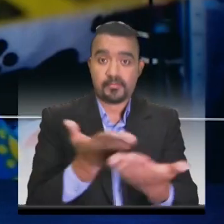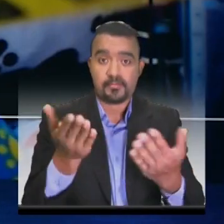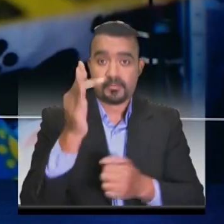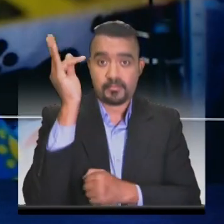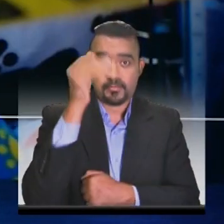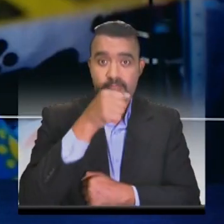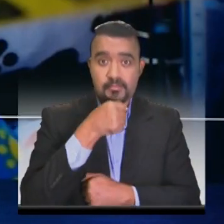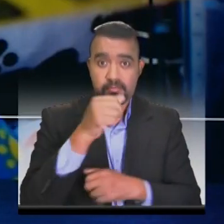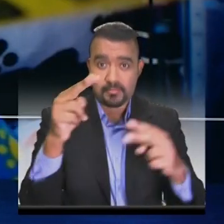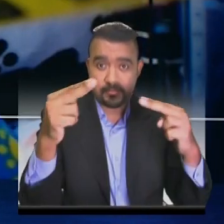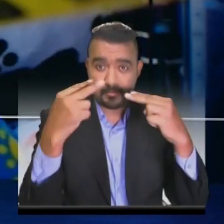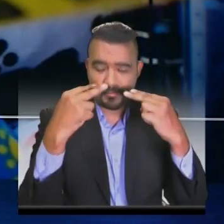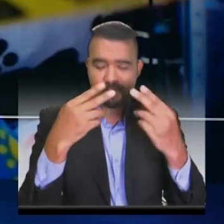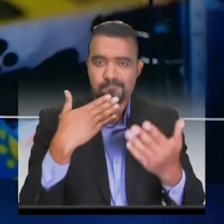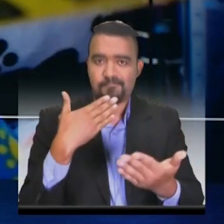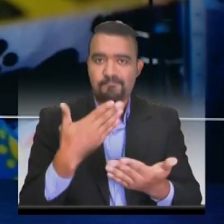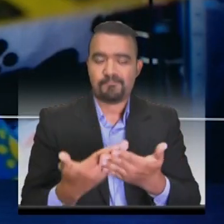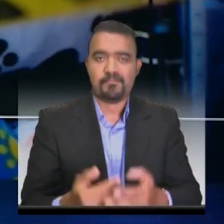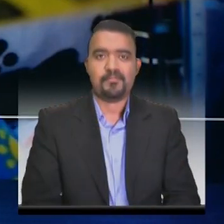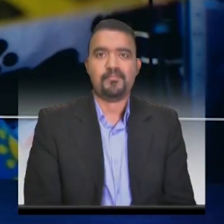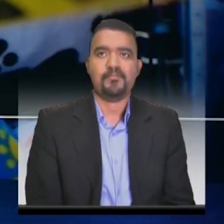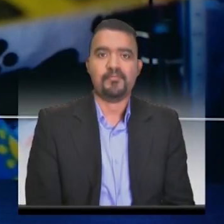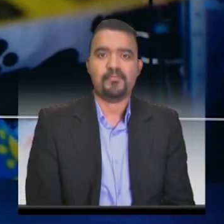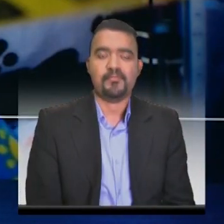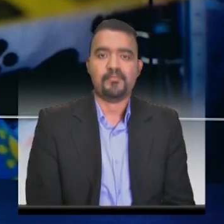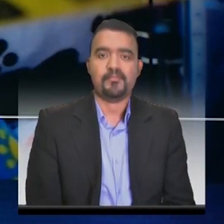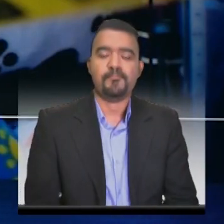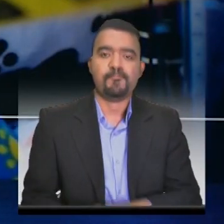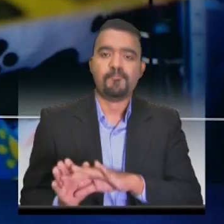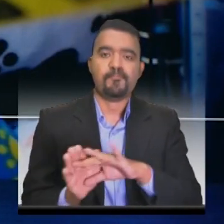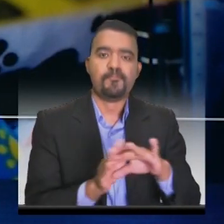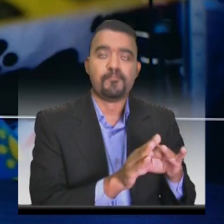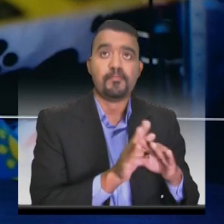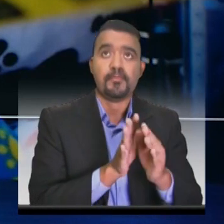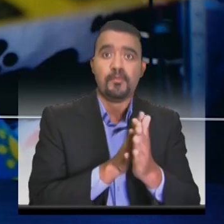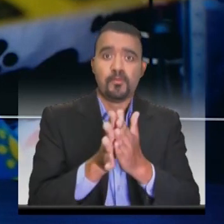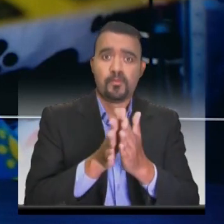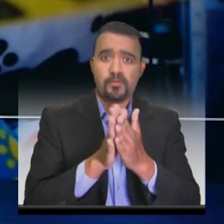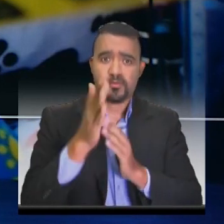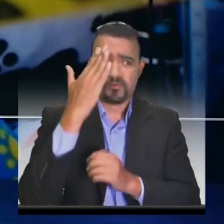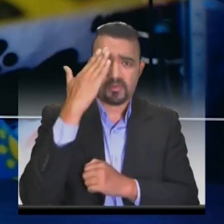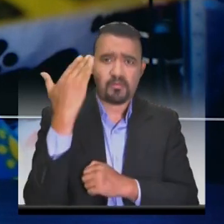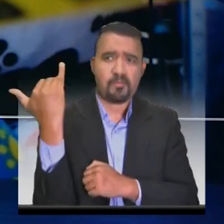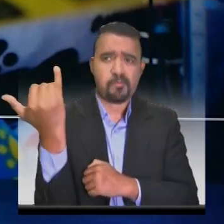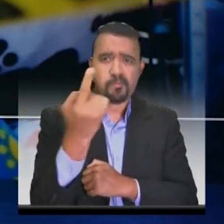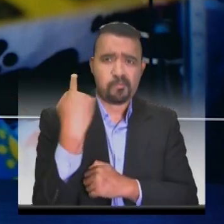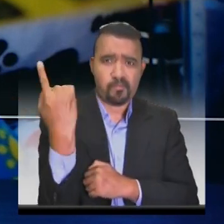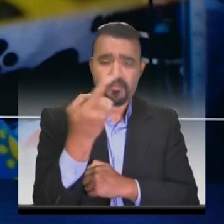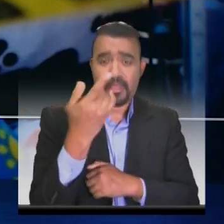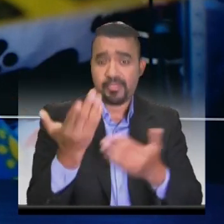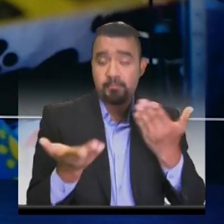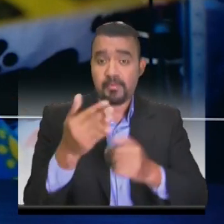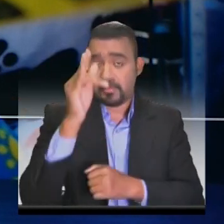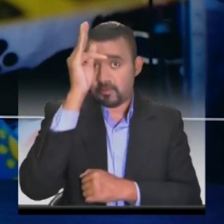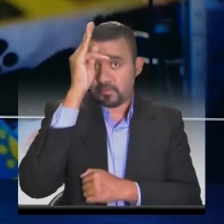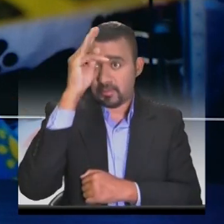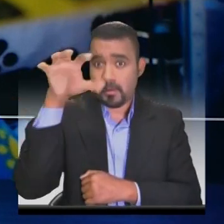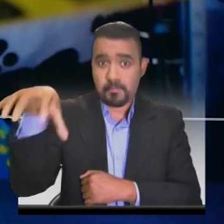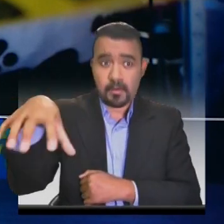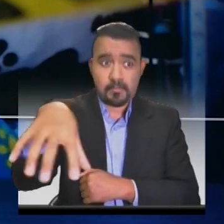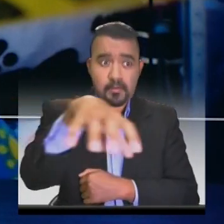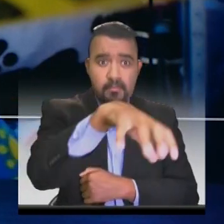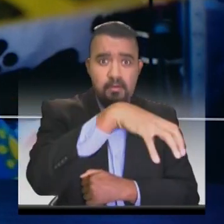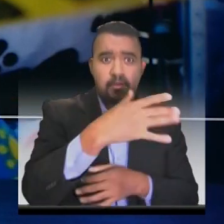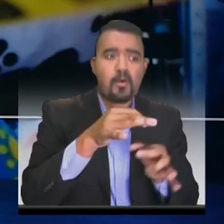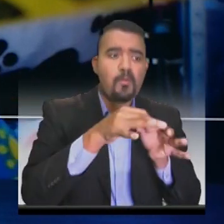La apertura económica será diferente en cada región de acuerdo con la ocupación de las camas UCI en el departamento. Para Urabá y